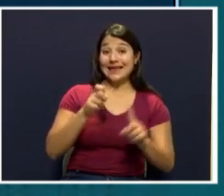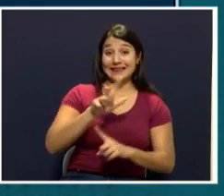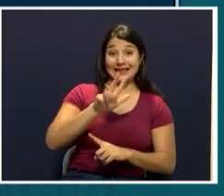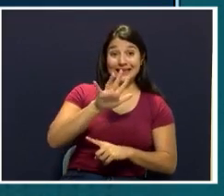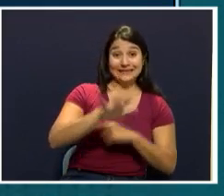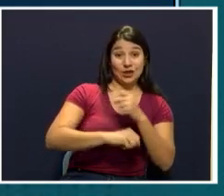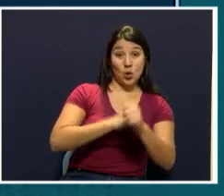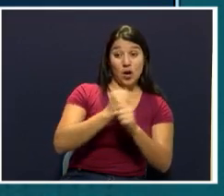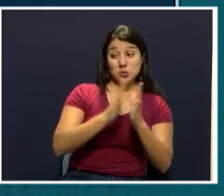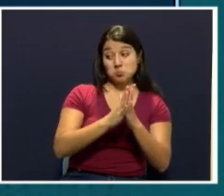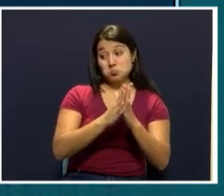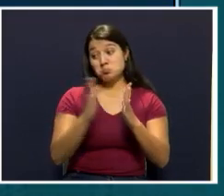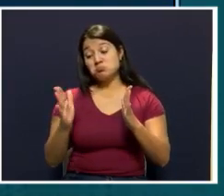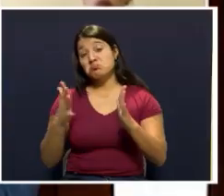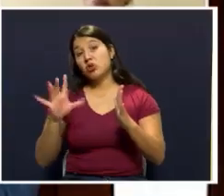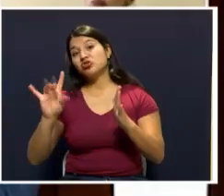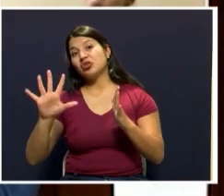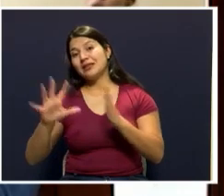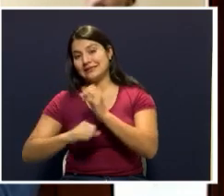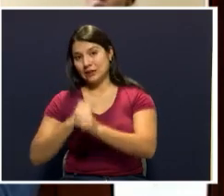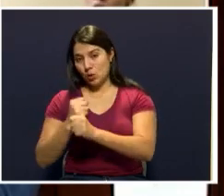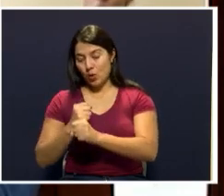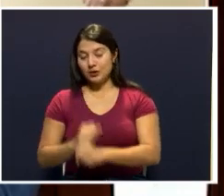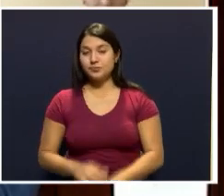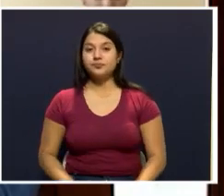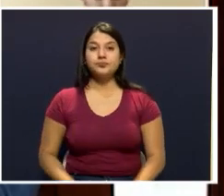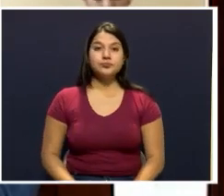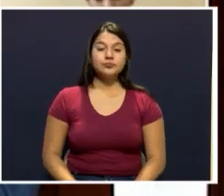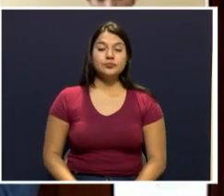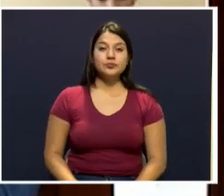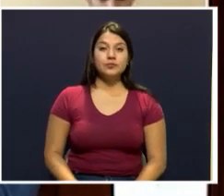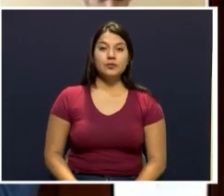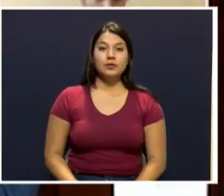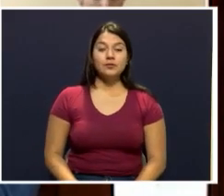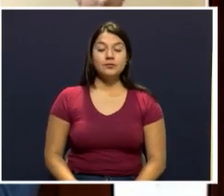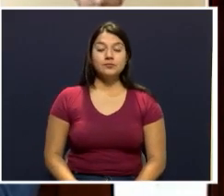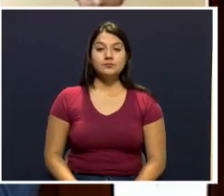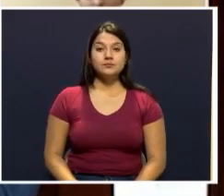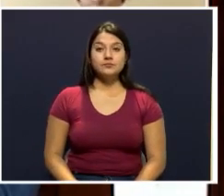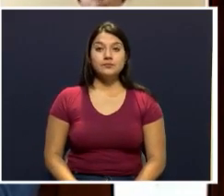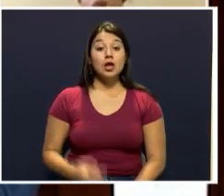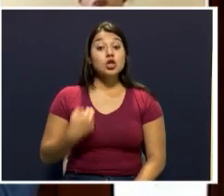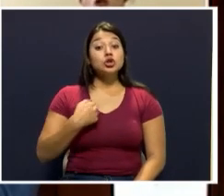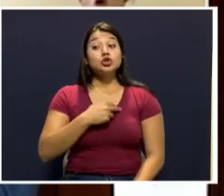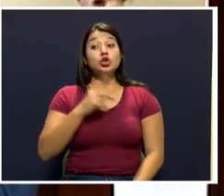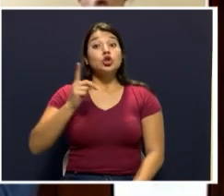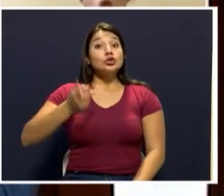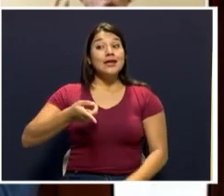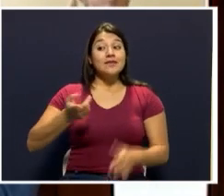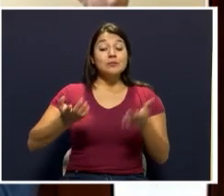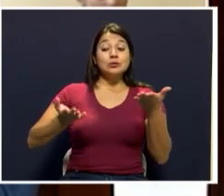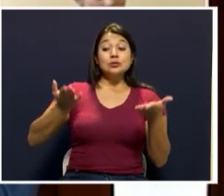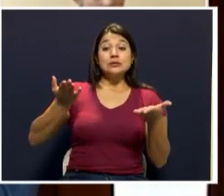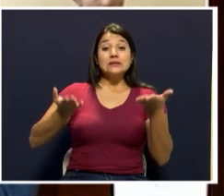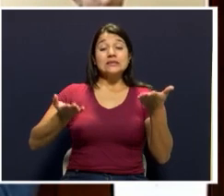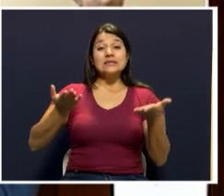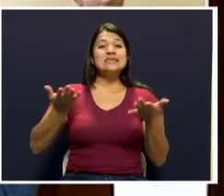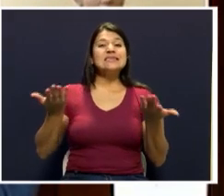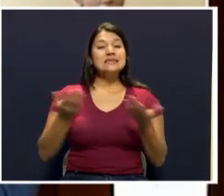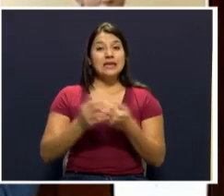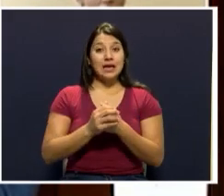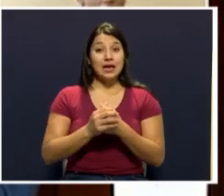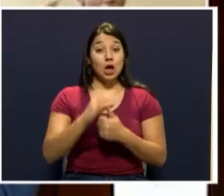85 años. Un balance de que Costa Rica